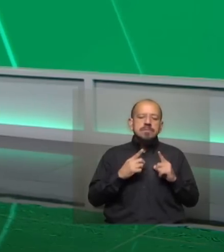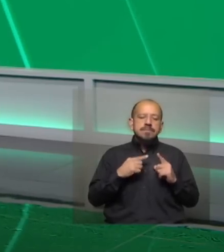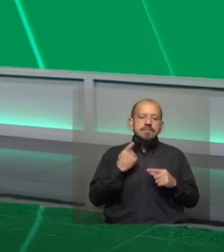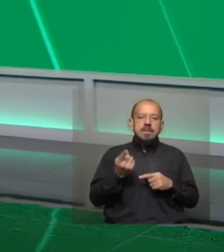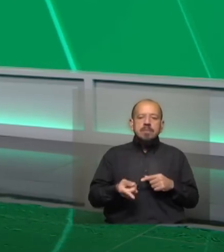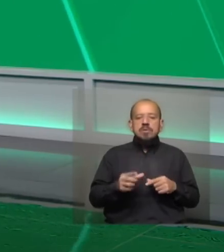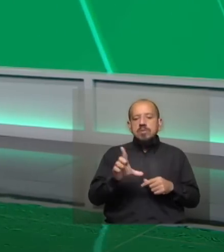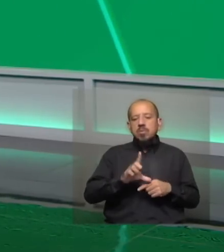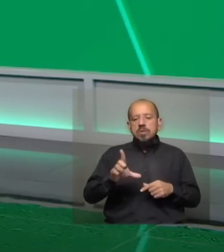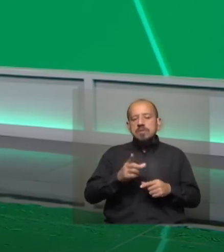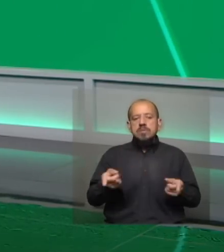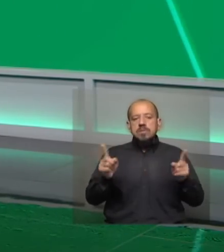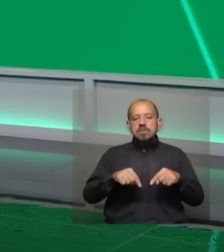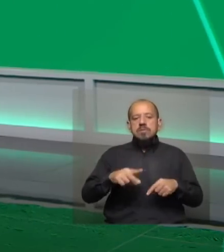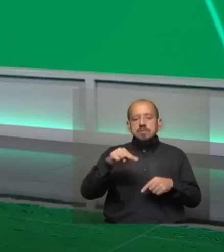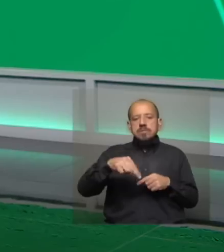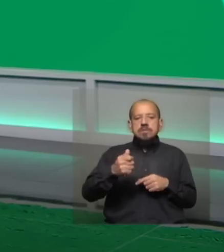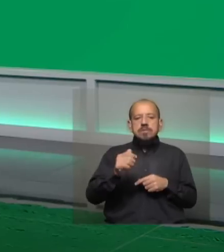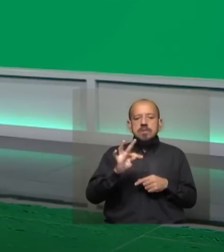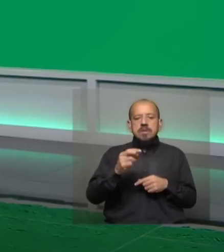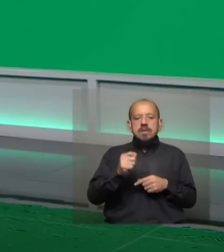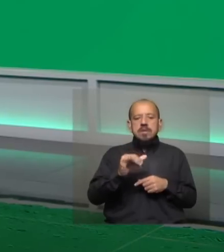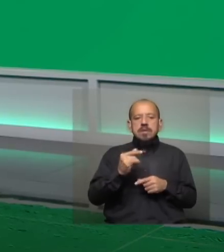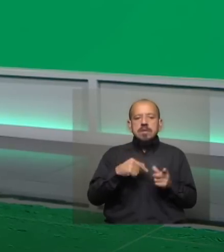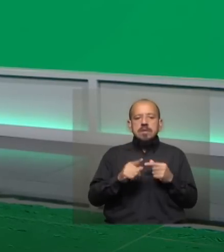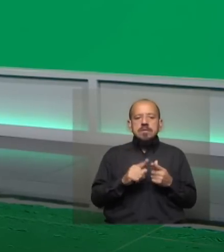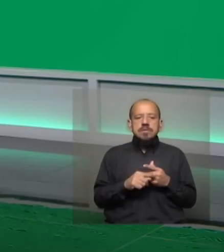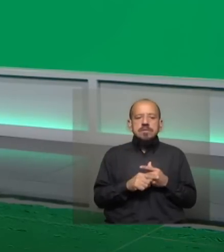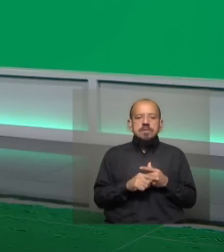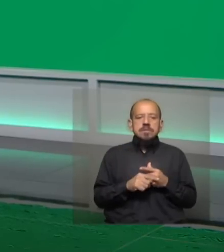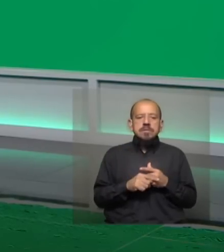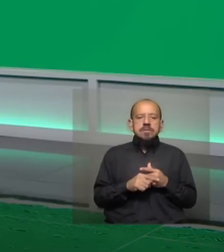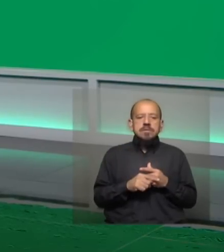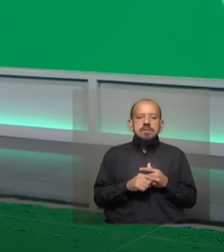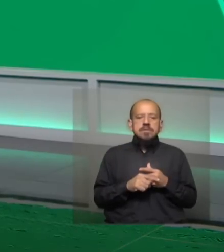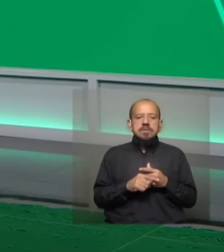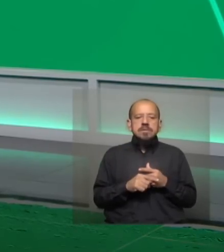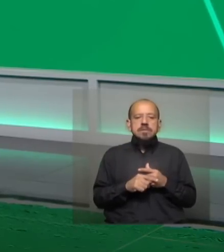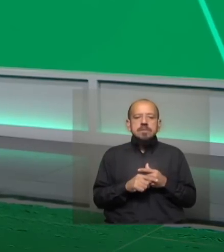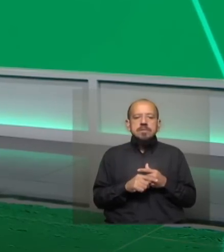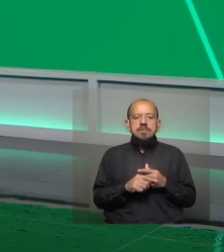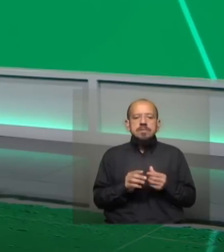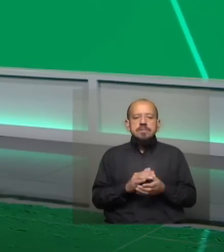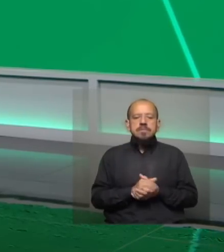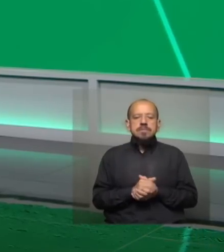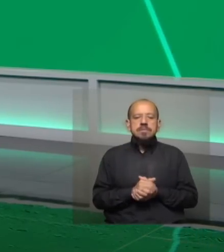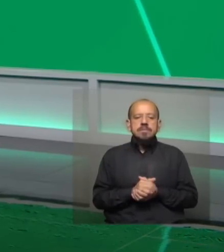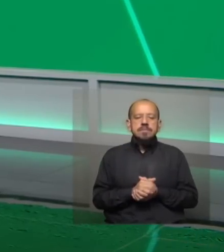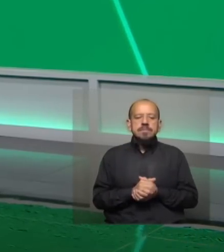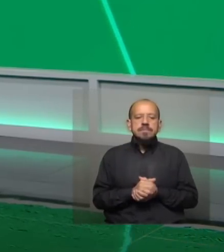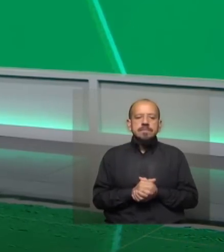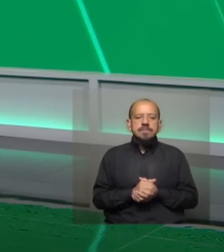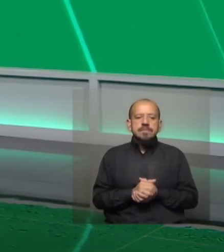A Naty no es que regrese el próximo lunes a las 19 horas a la edición central de MB de noticias buen fin de